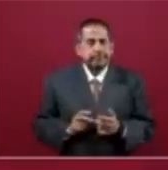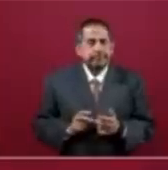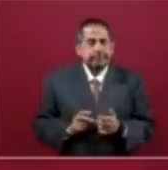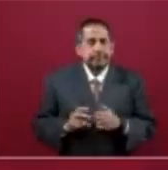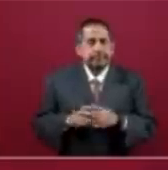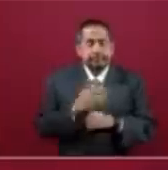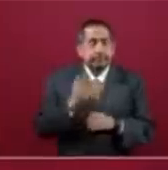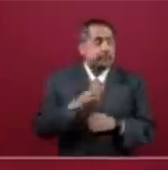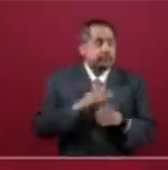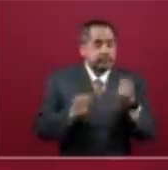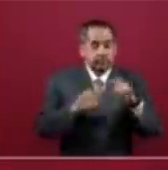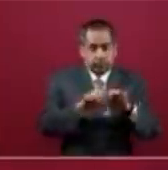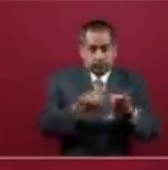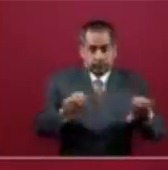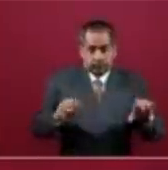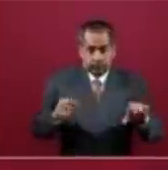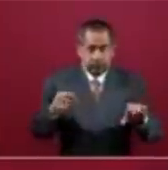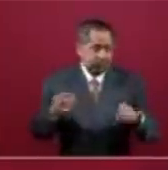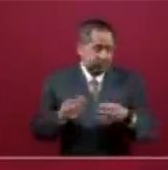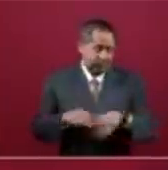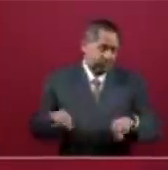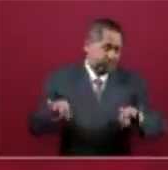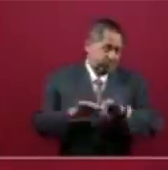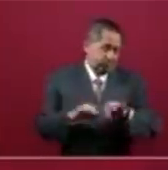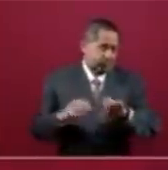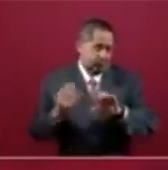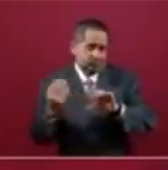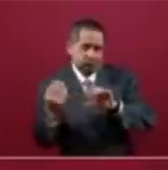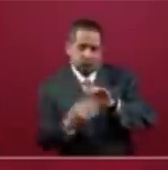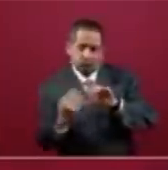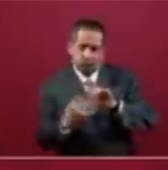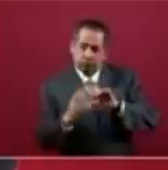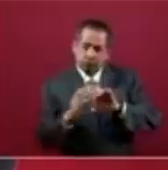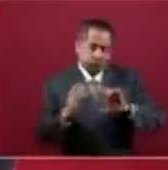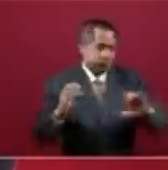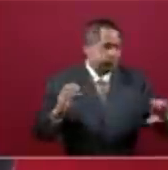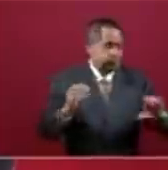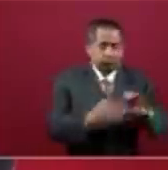porque hay ductos importantísimos. Siempre hemos hablado,